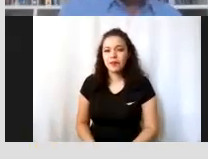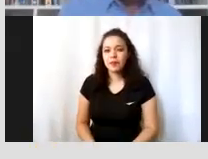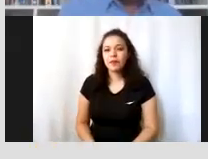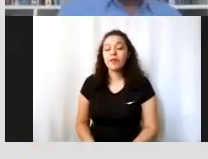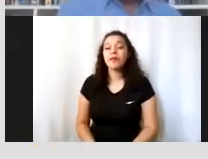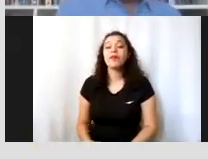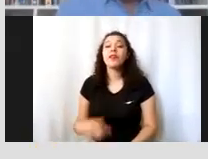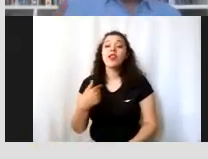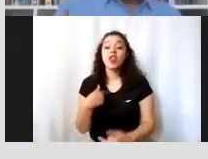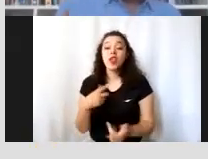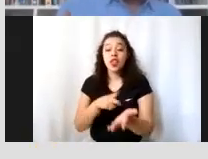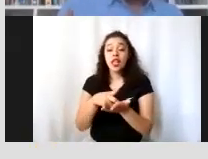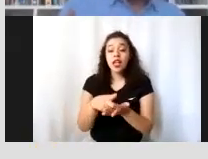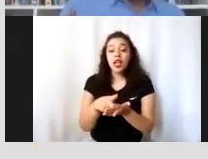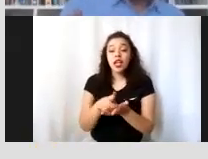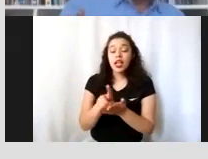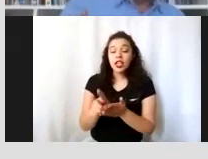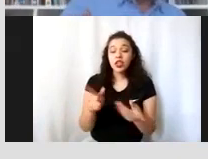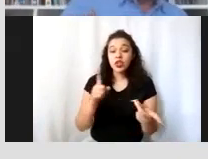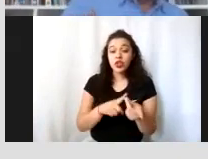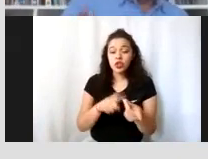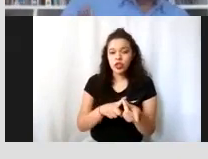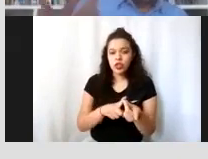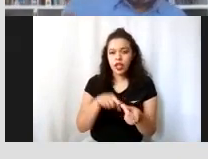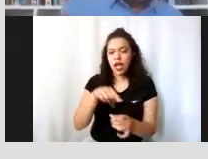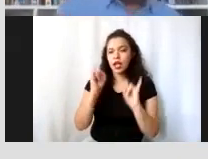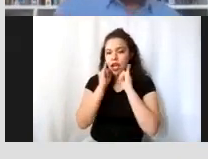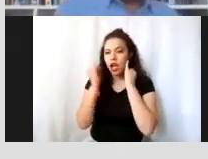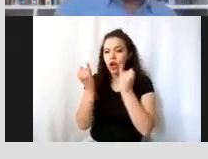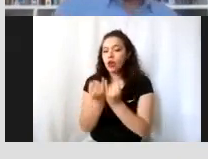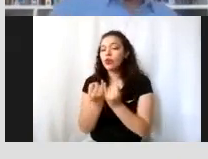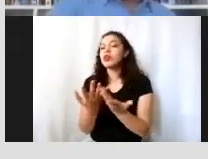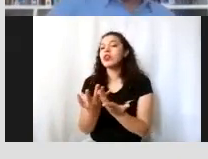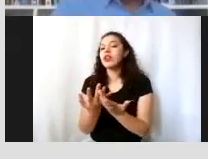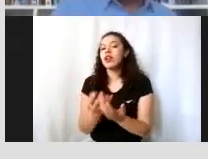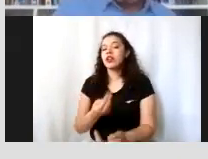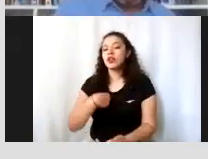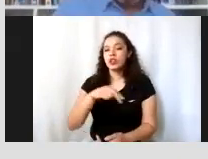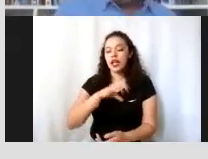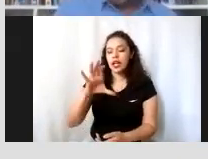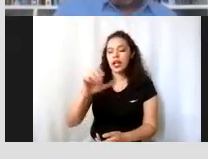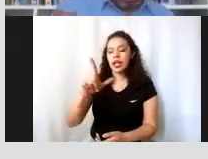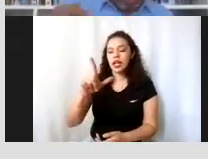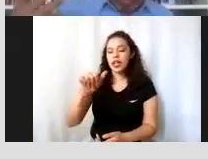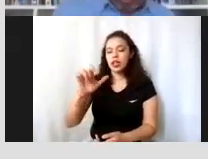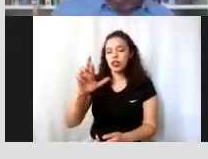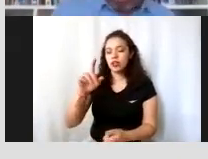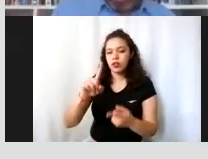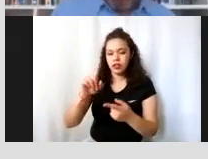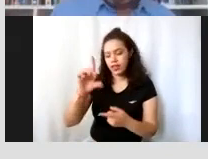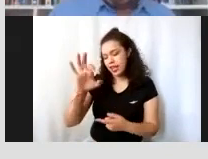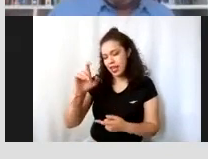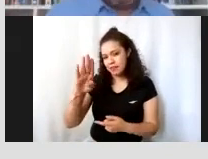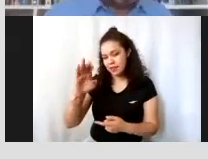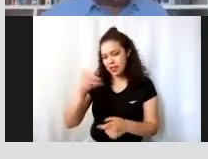mis derechos? En el caso de la Junta, pues nosotros en, ahí dice Calderón de la Barca número 92, les repito, ya no